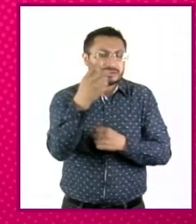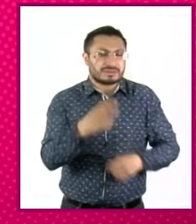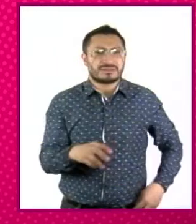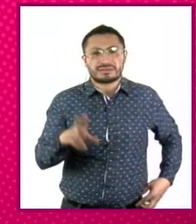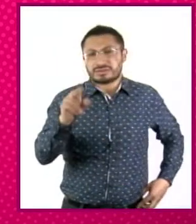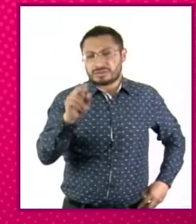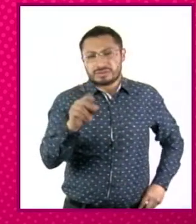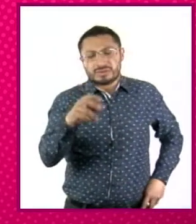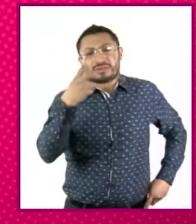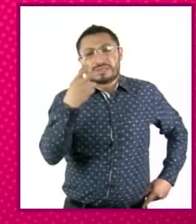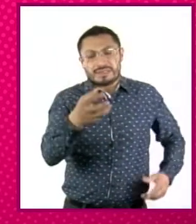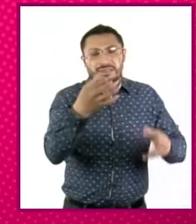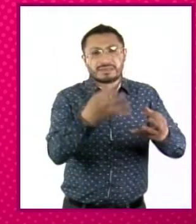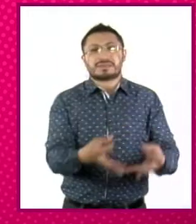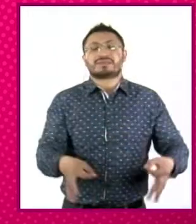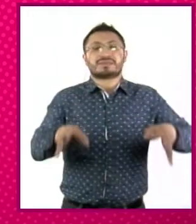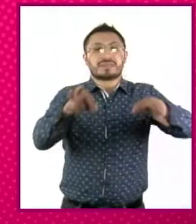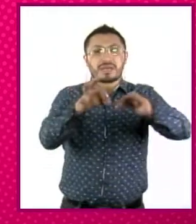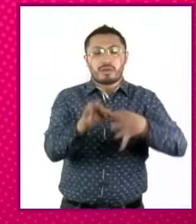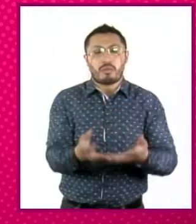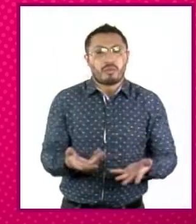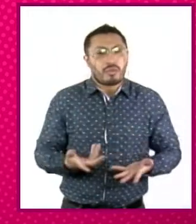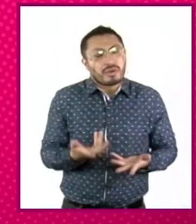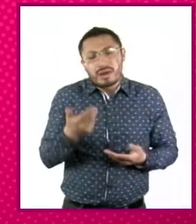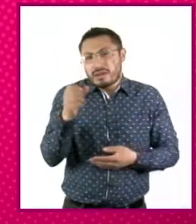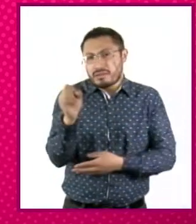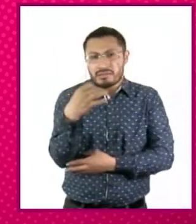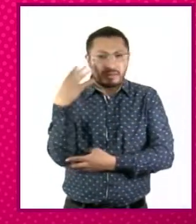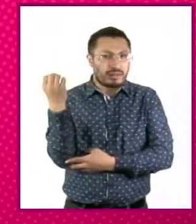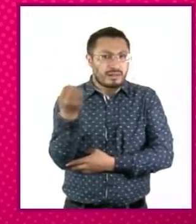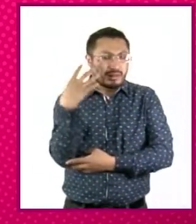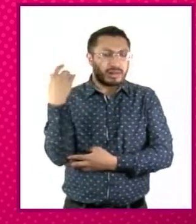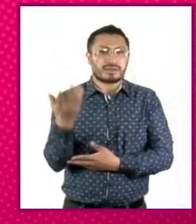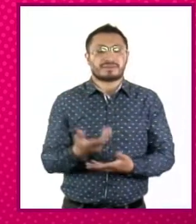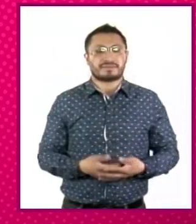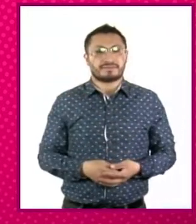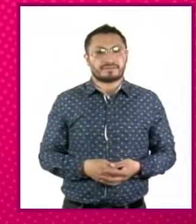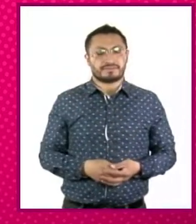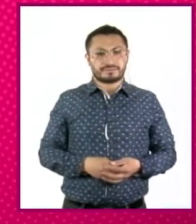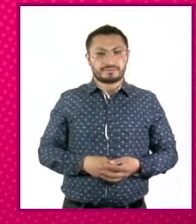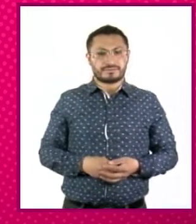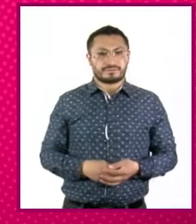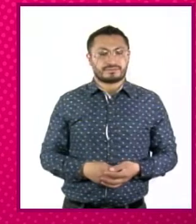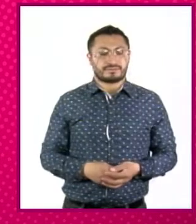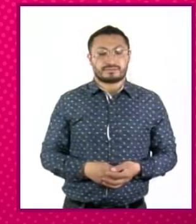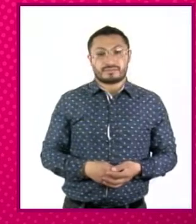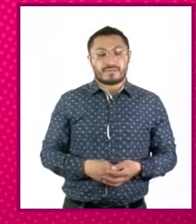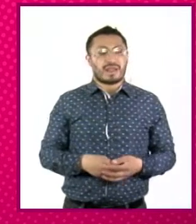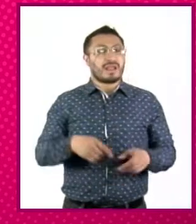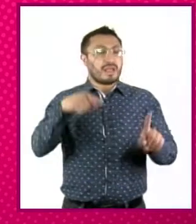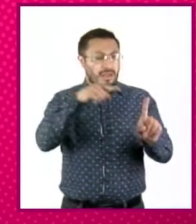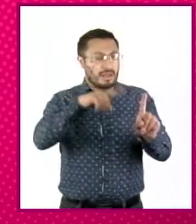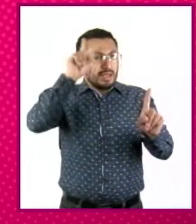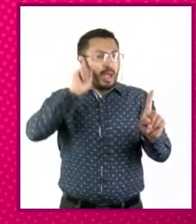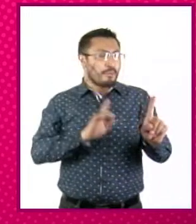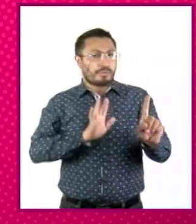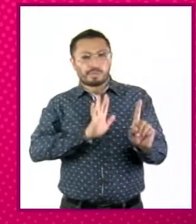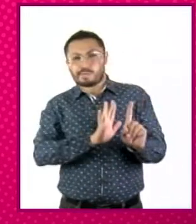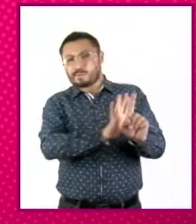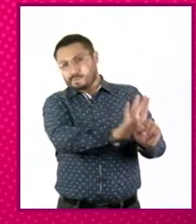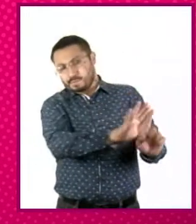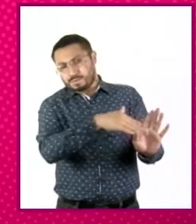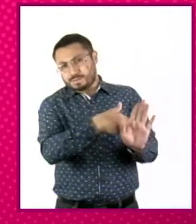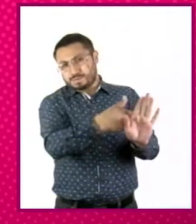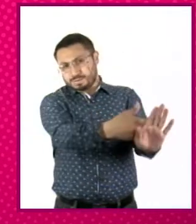la importancia de esta Asamblea Nacional Constituyente. Bueno, a la mujer se le excluye primero porque hay